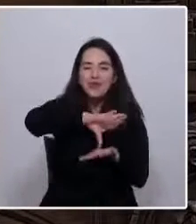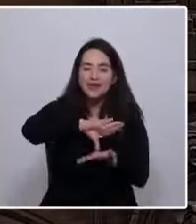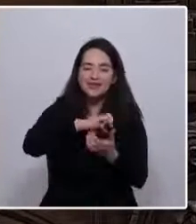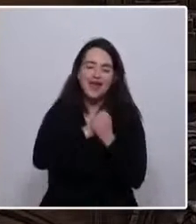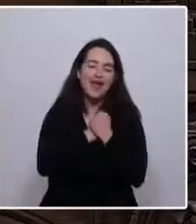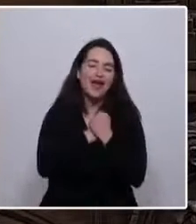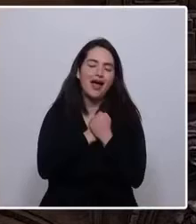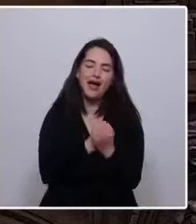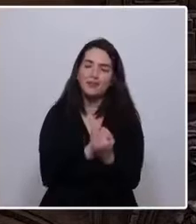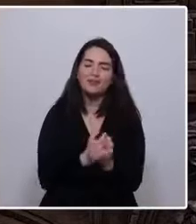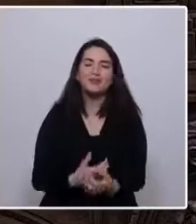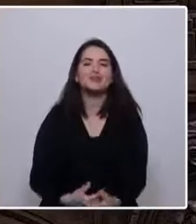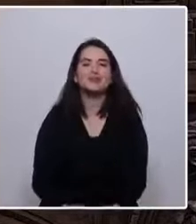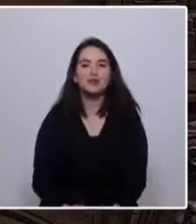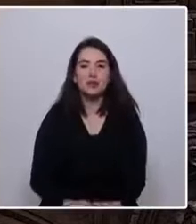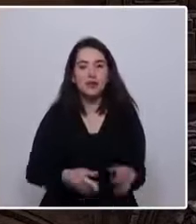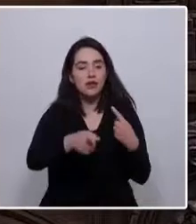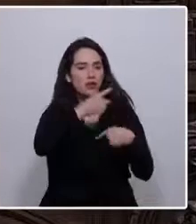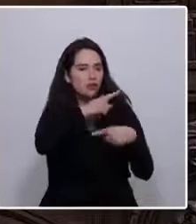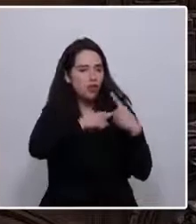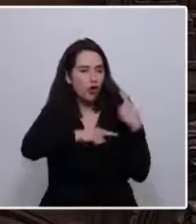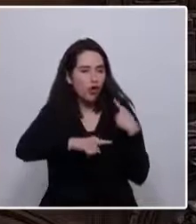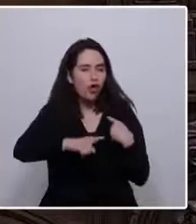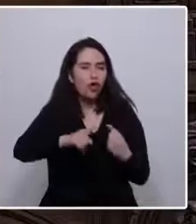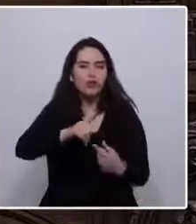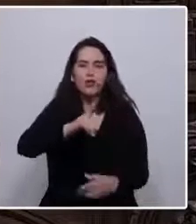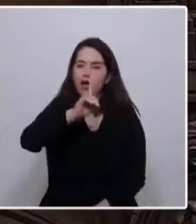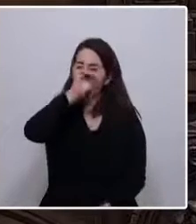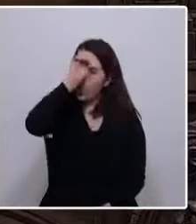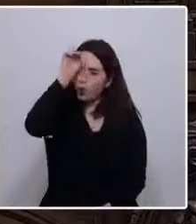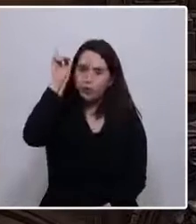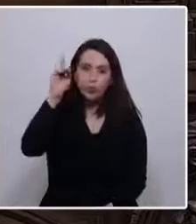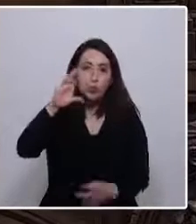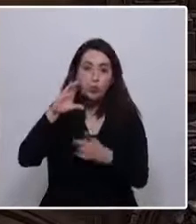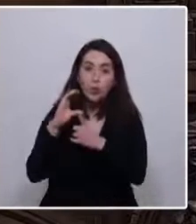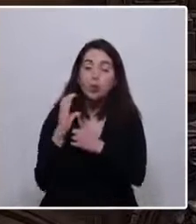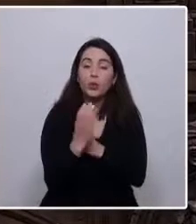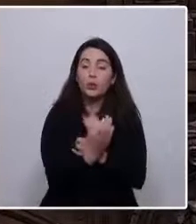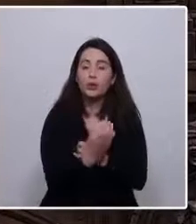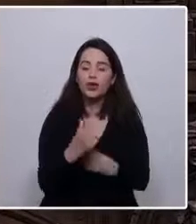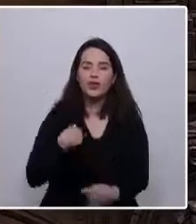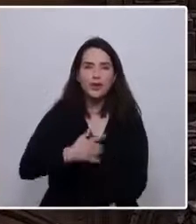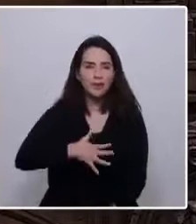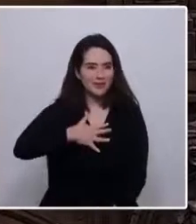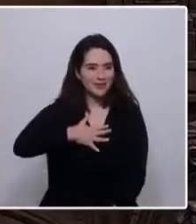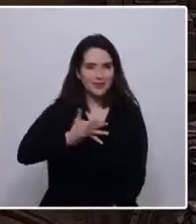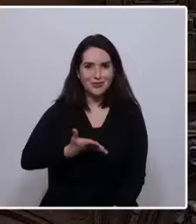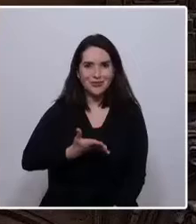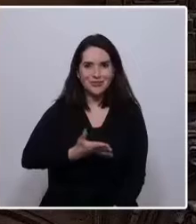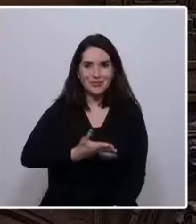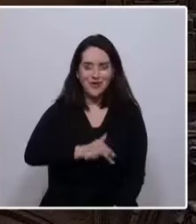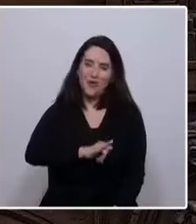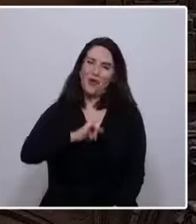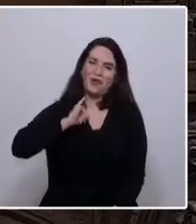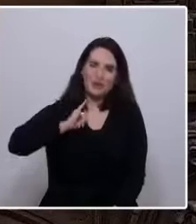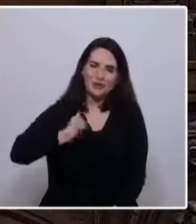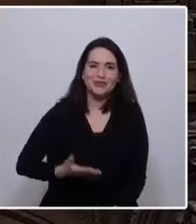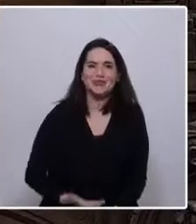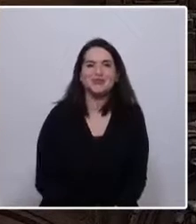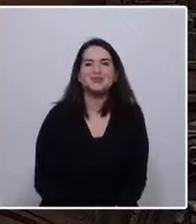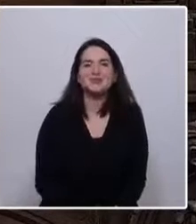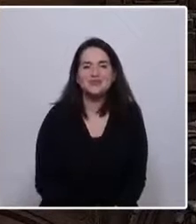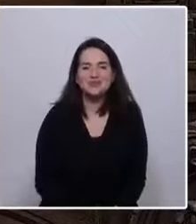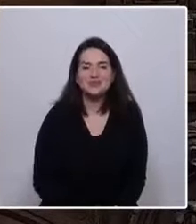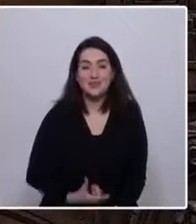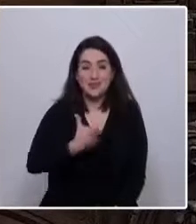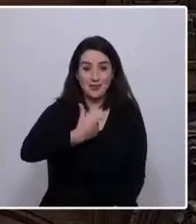y de cuya historia y tradiciones y culturas me siento orgulloso soy